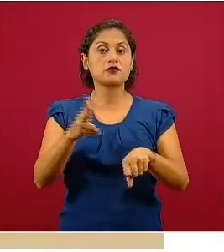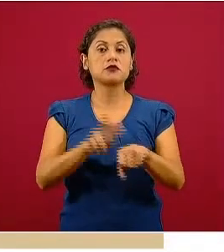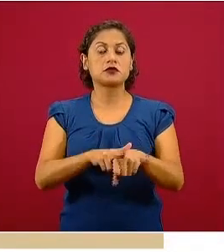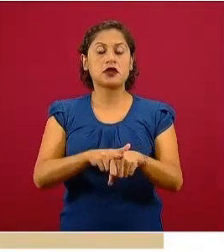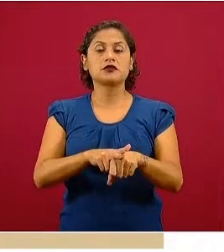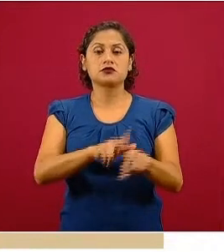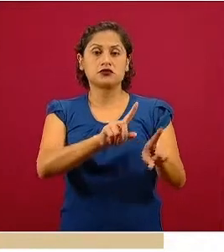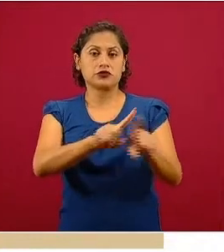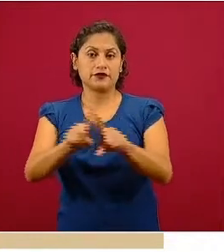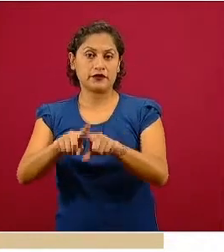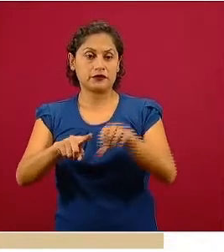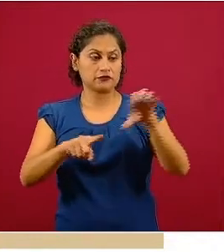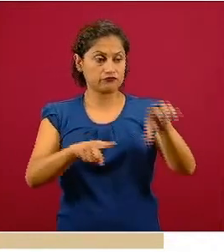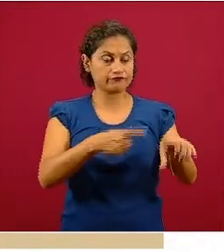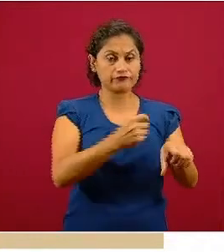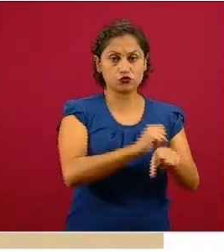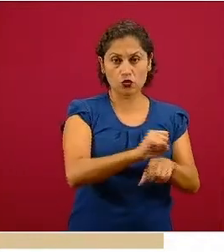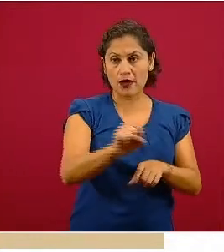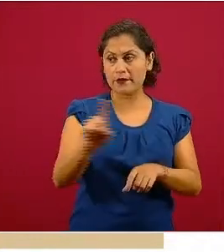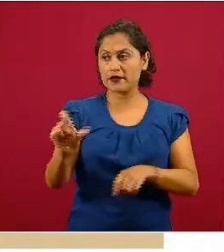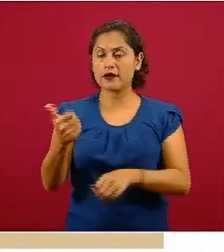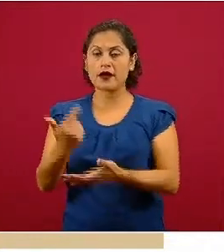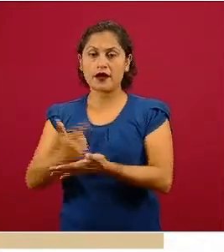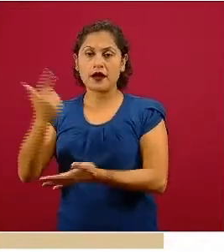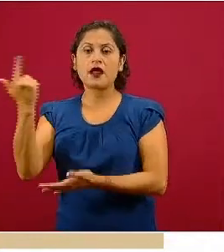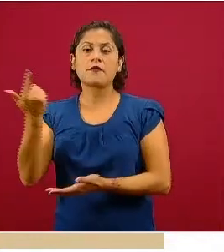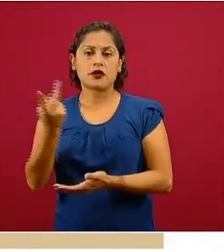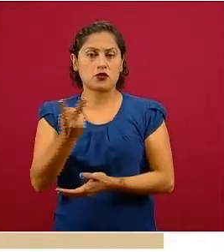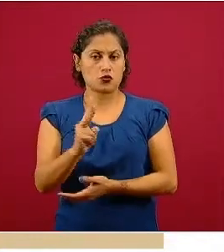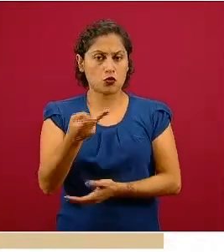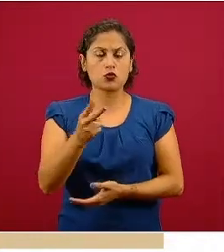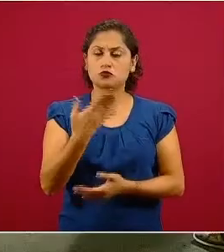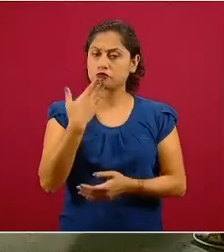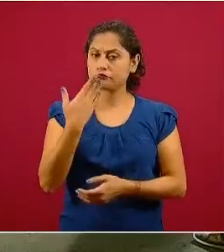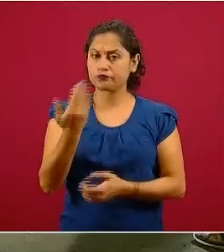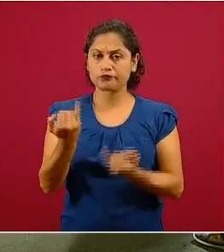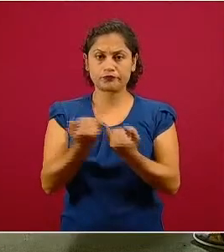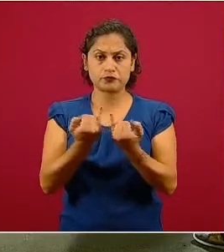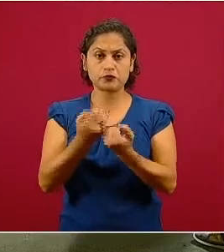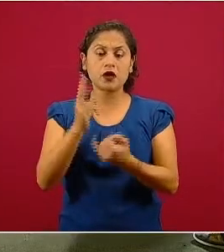de personas. Vamos a ver si esto se mantiene hasta llegar a niveles importantes. La siguiente.